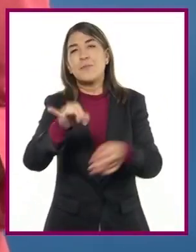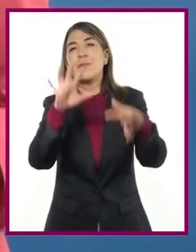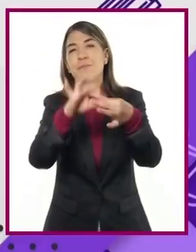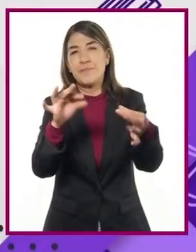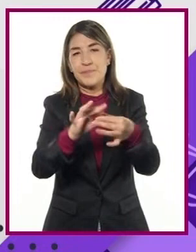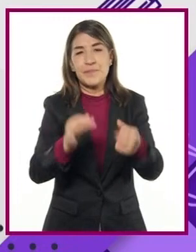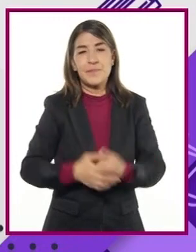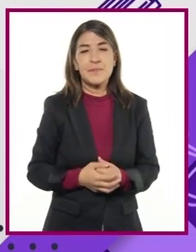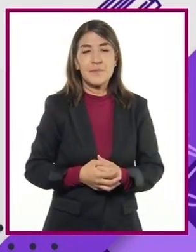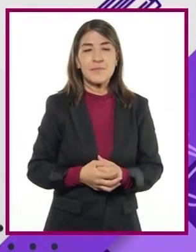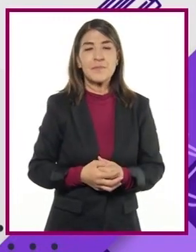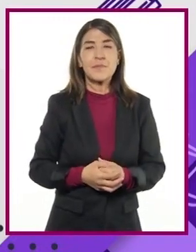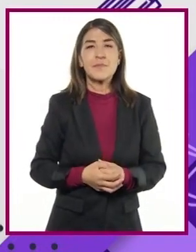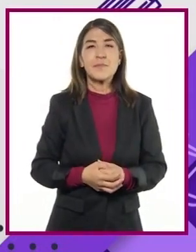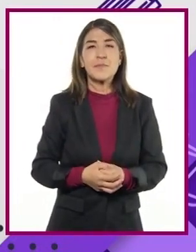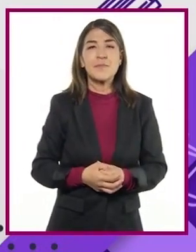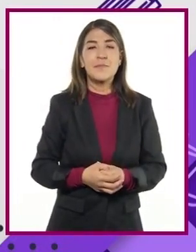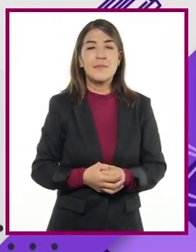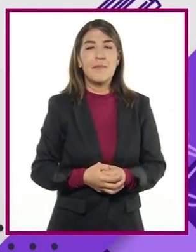adelante.